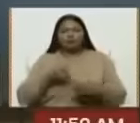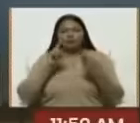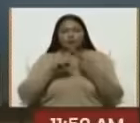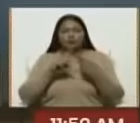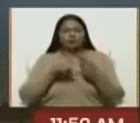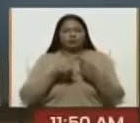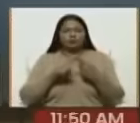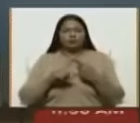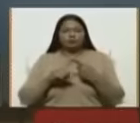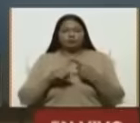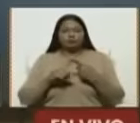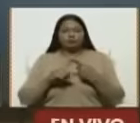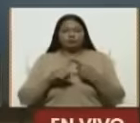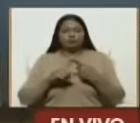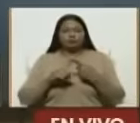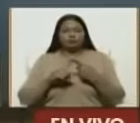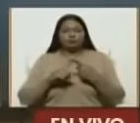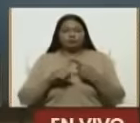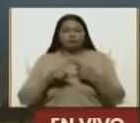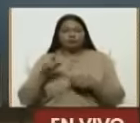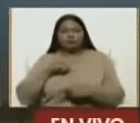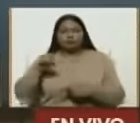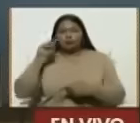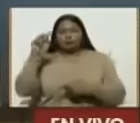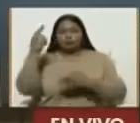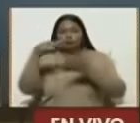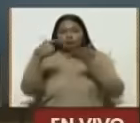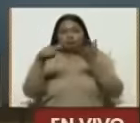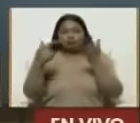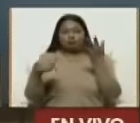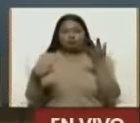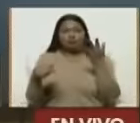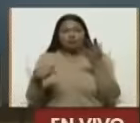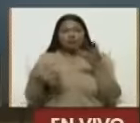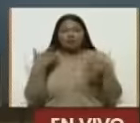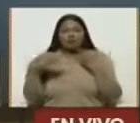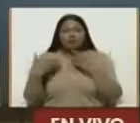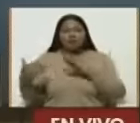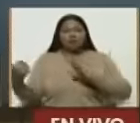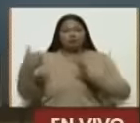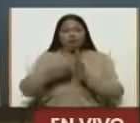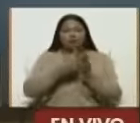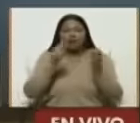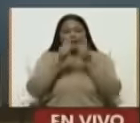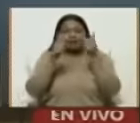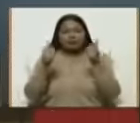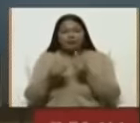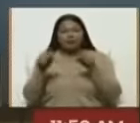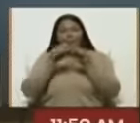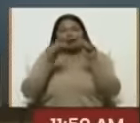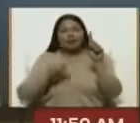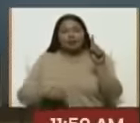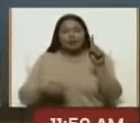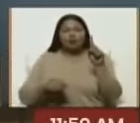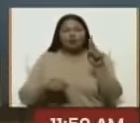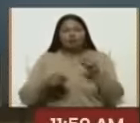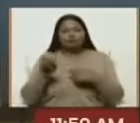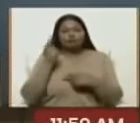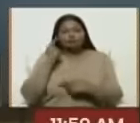ver con una serie de actos de sabotaje al sistema eléctrico, oígase